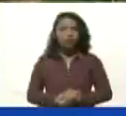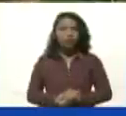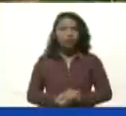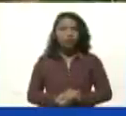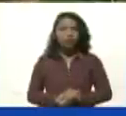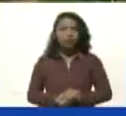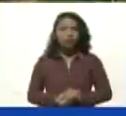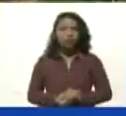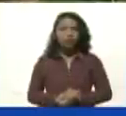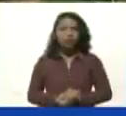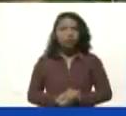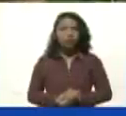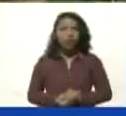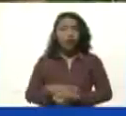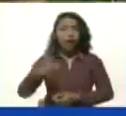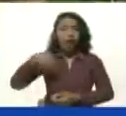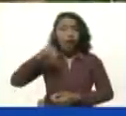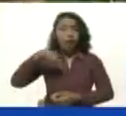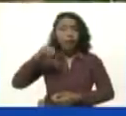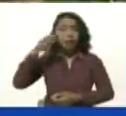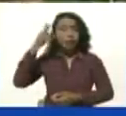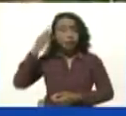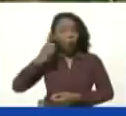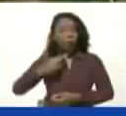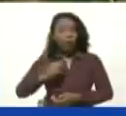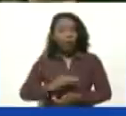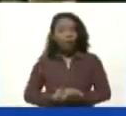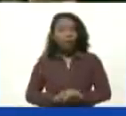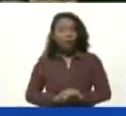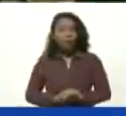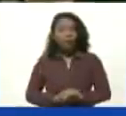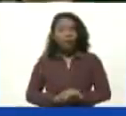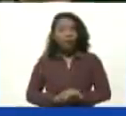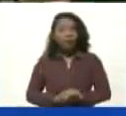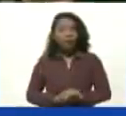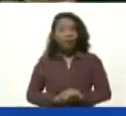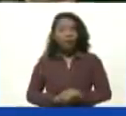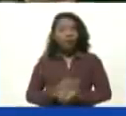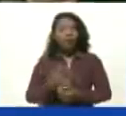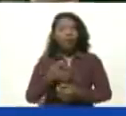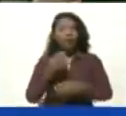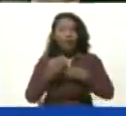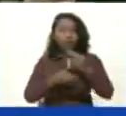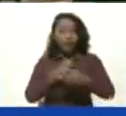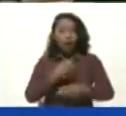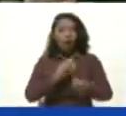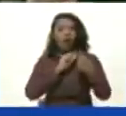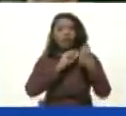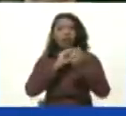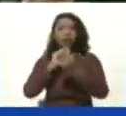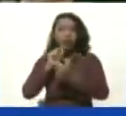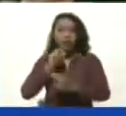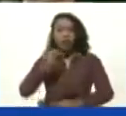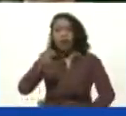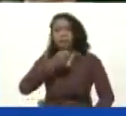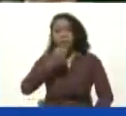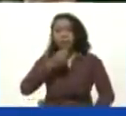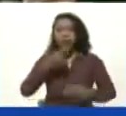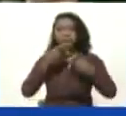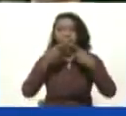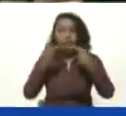en la Plaza Bolívar. Hubo entrevistas entre el público,